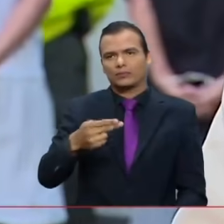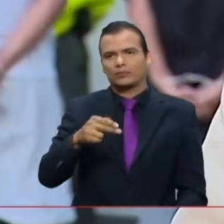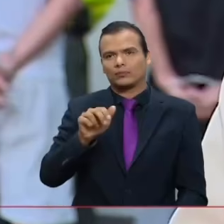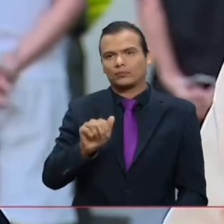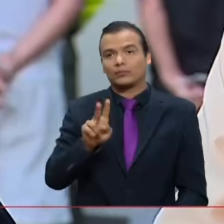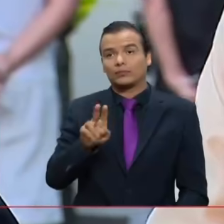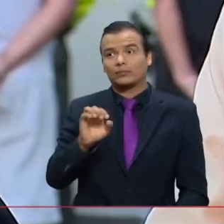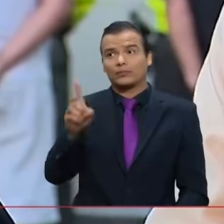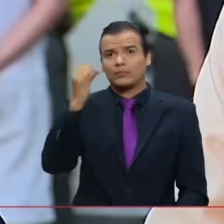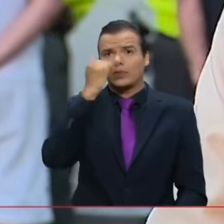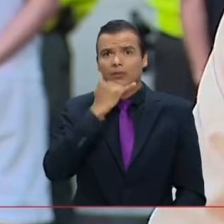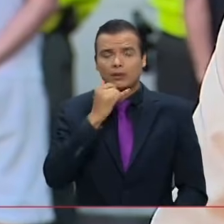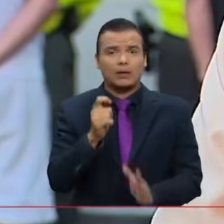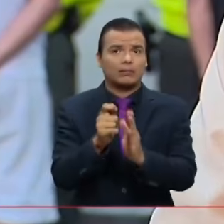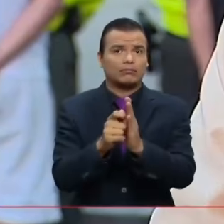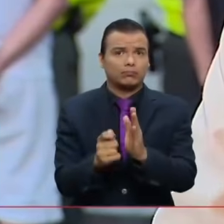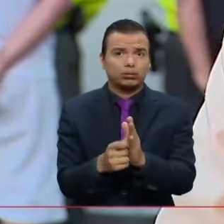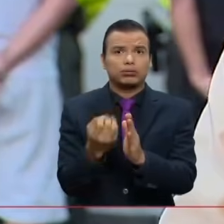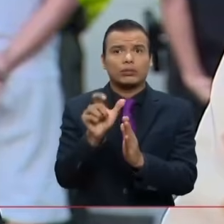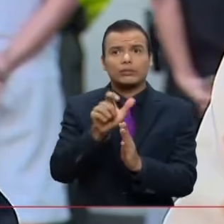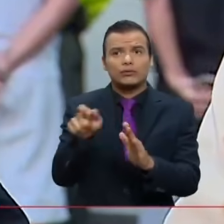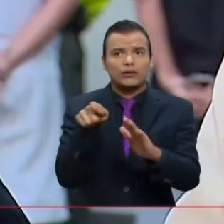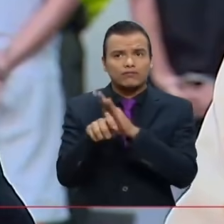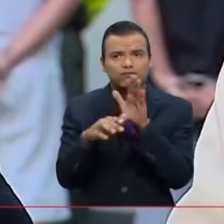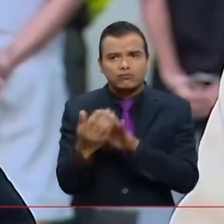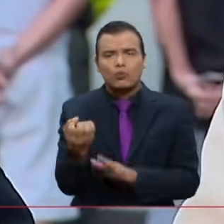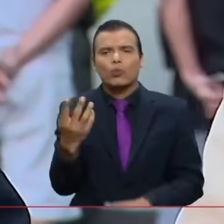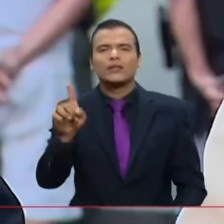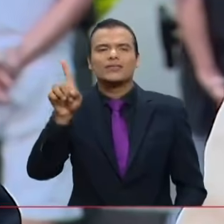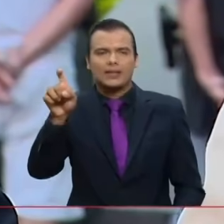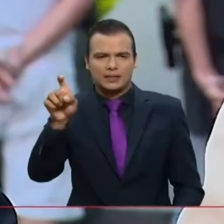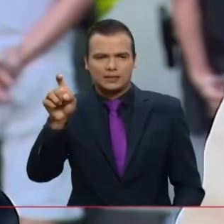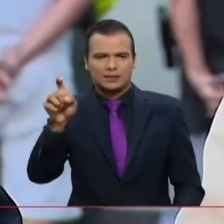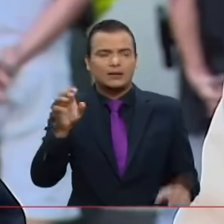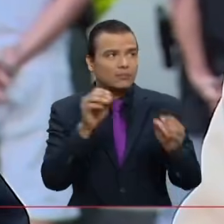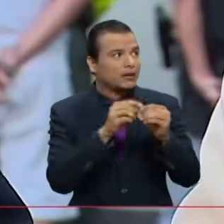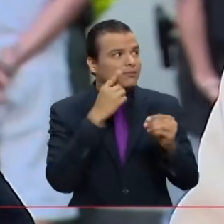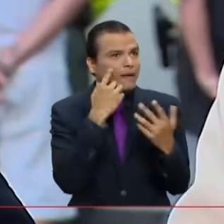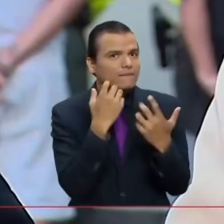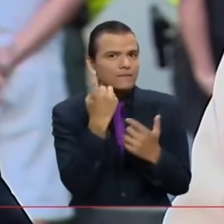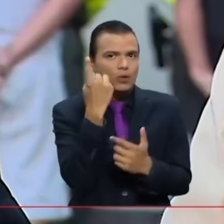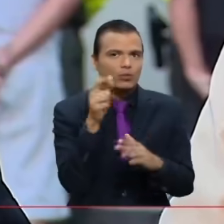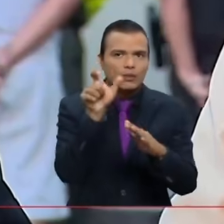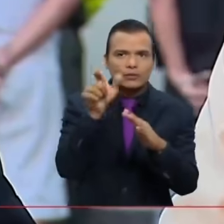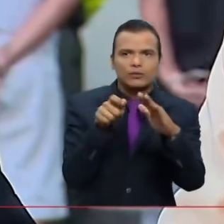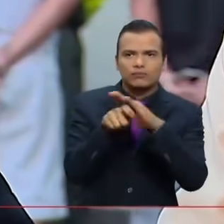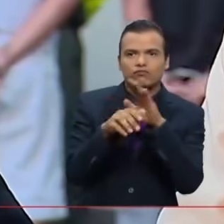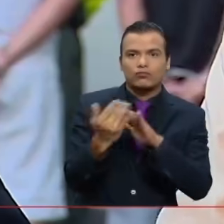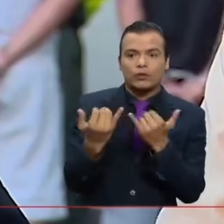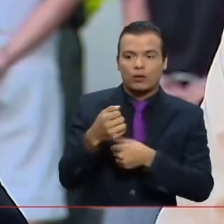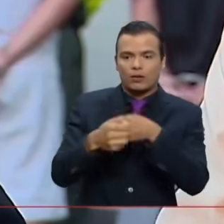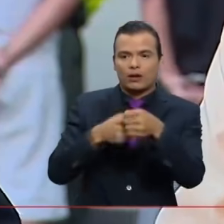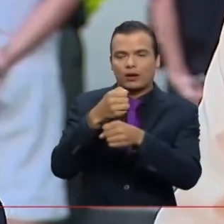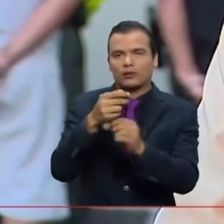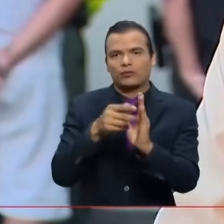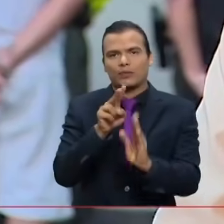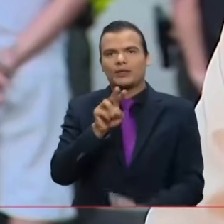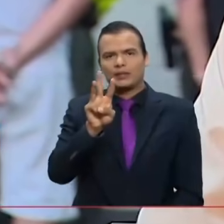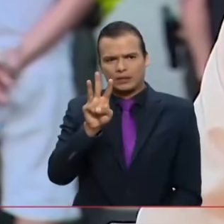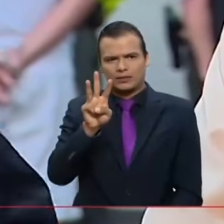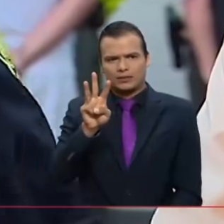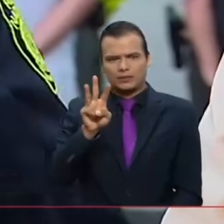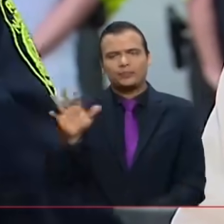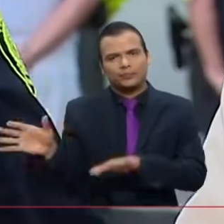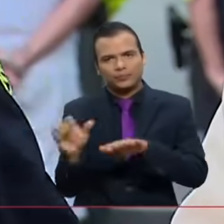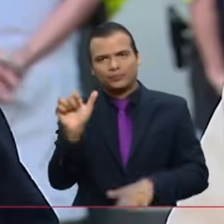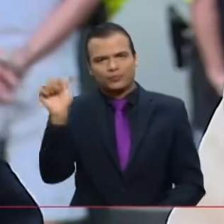imputan 6 homicidios y una tentativa en este año. Entonces, capturados también debemos mencionar que se encuentra una persona conocida en